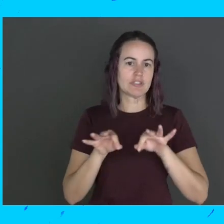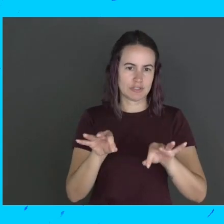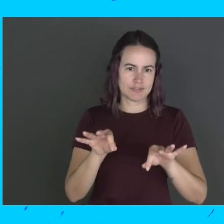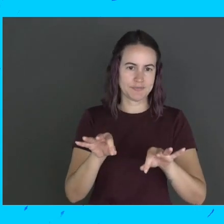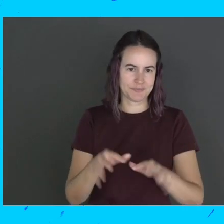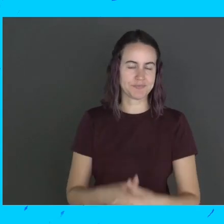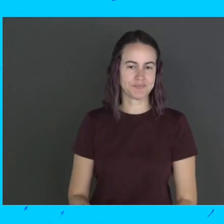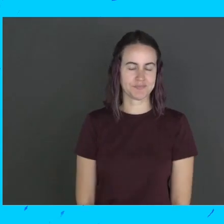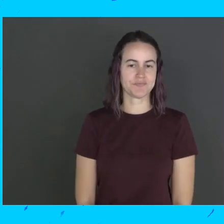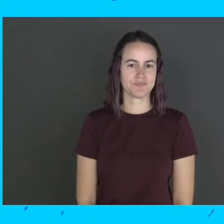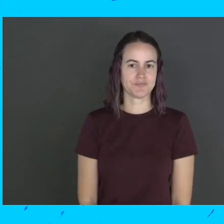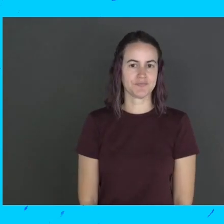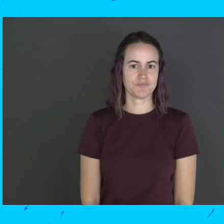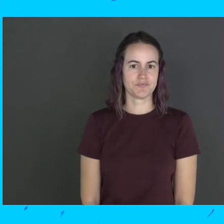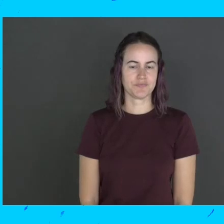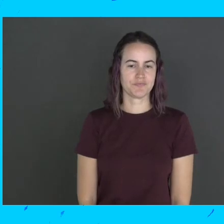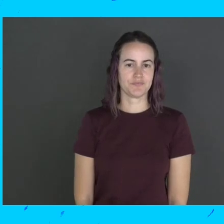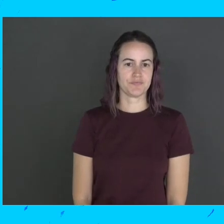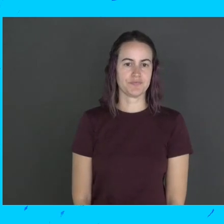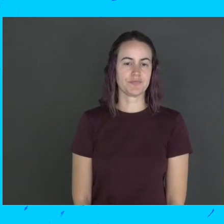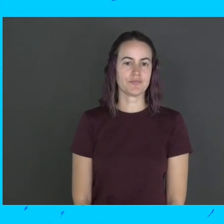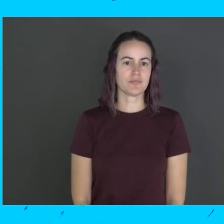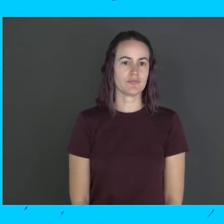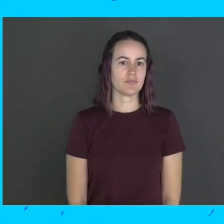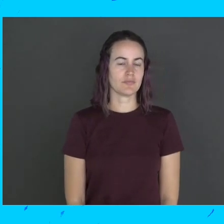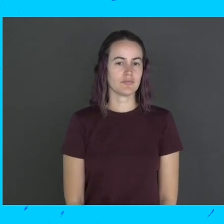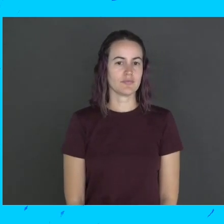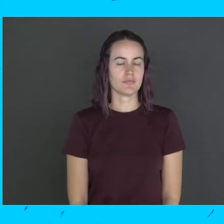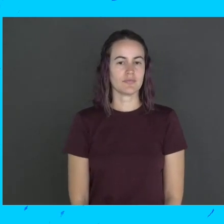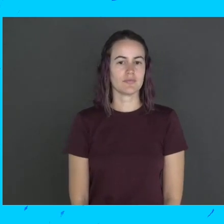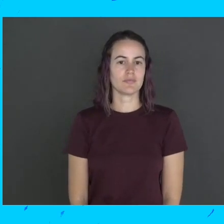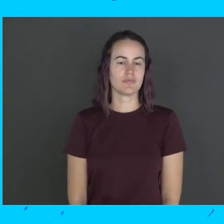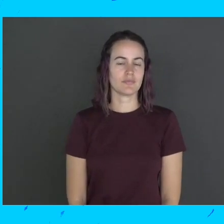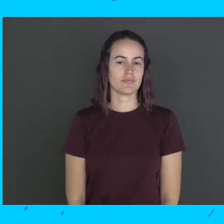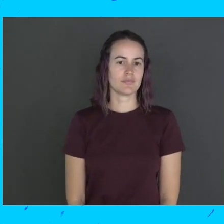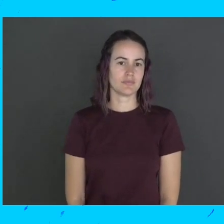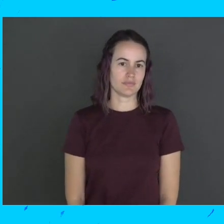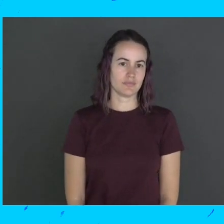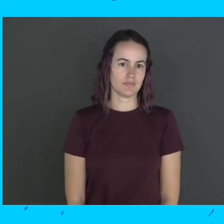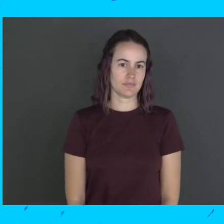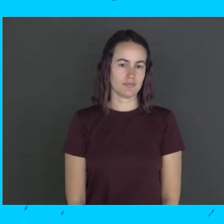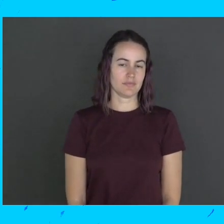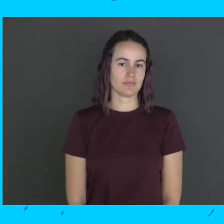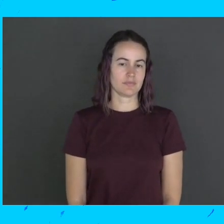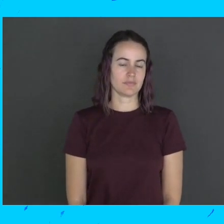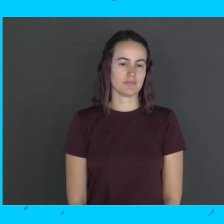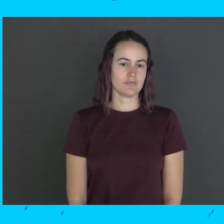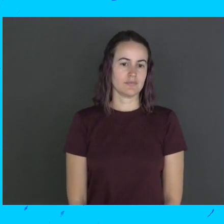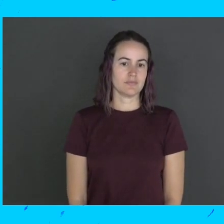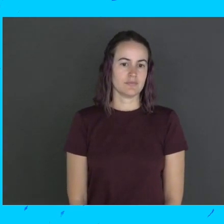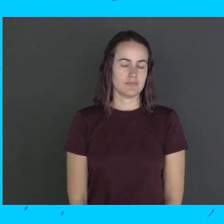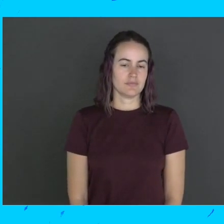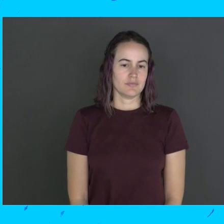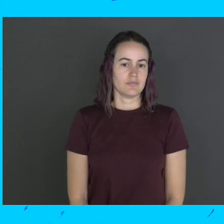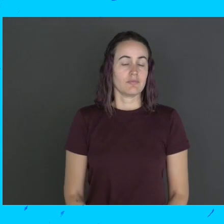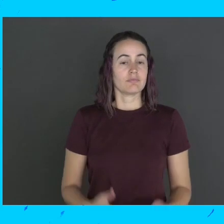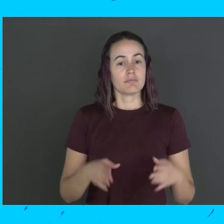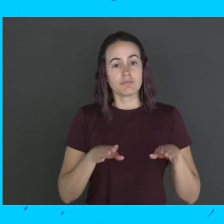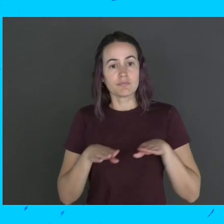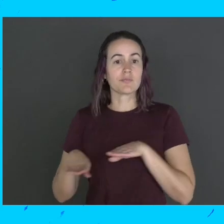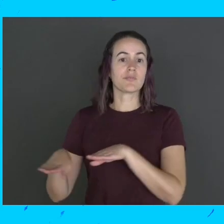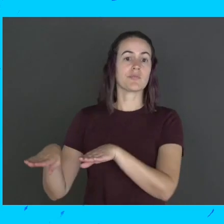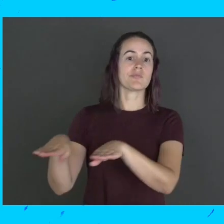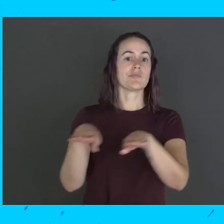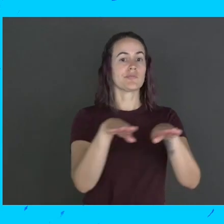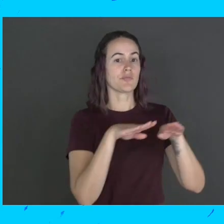se relaciona menos a nosotros y más a la forma que piensan ustedes. Si estamos cansados